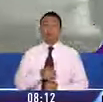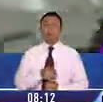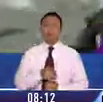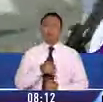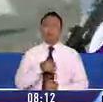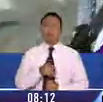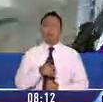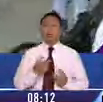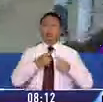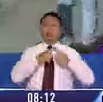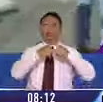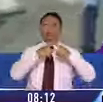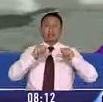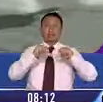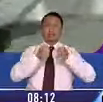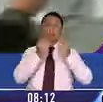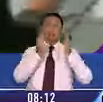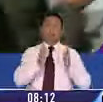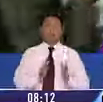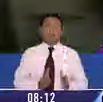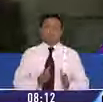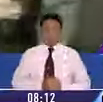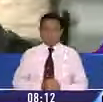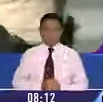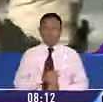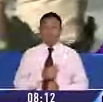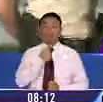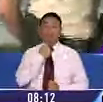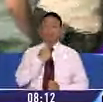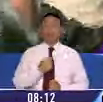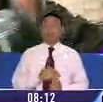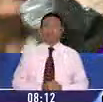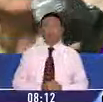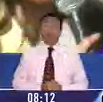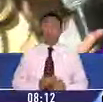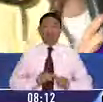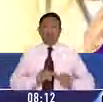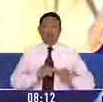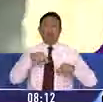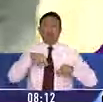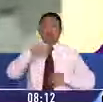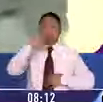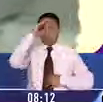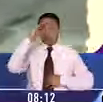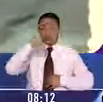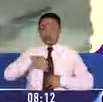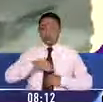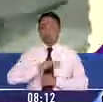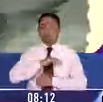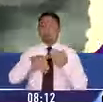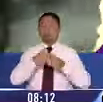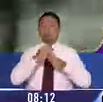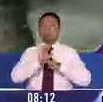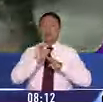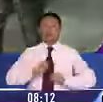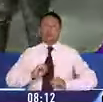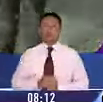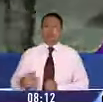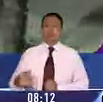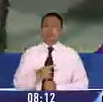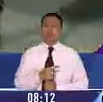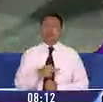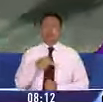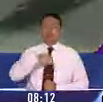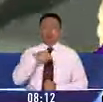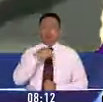catalogados como ex asambleístas. Ha dicho que sigue el resguardo policial a nivel nacional, no existe